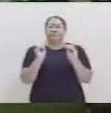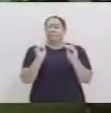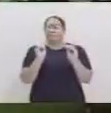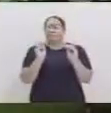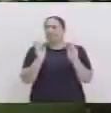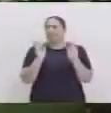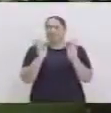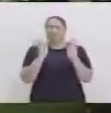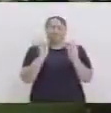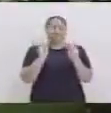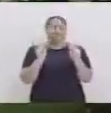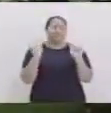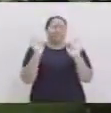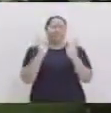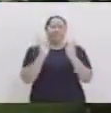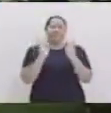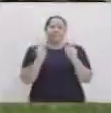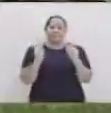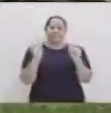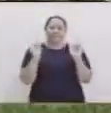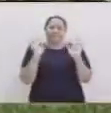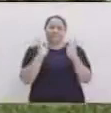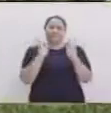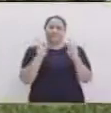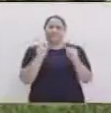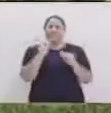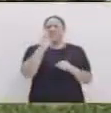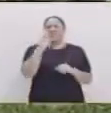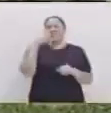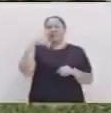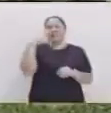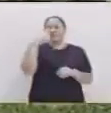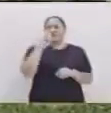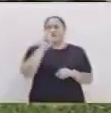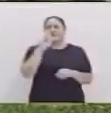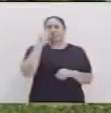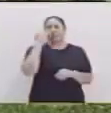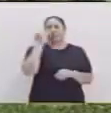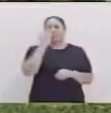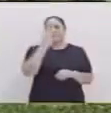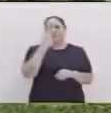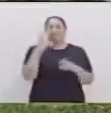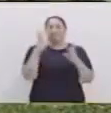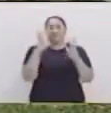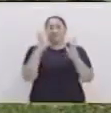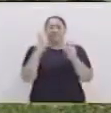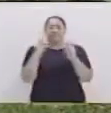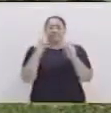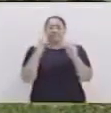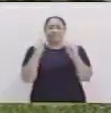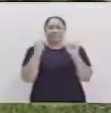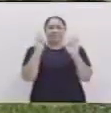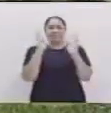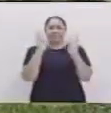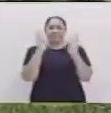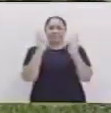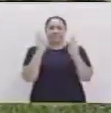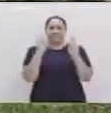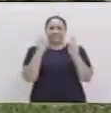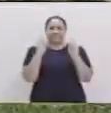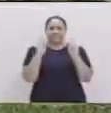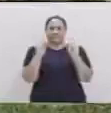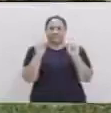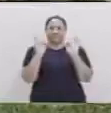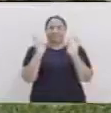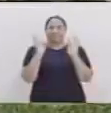a tener el contacto de las yemas con todos los dedos, desde el meñique, el anular, el de en medio y el